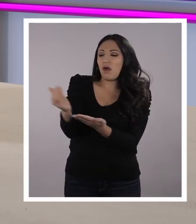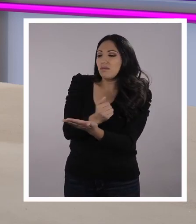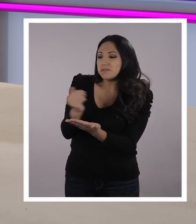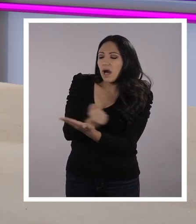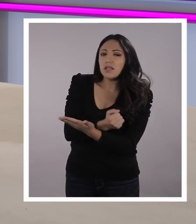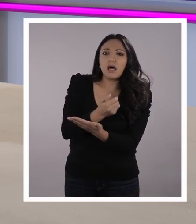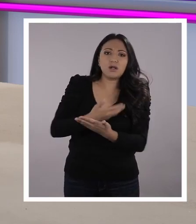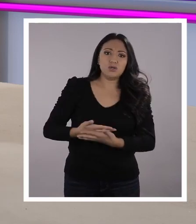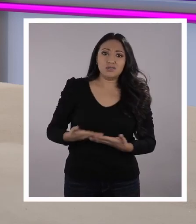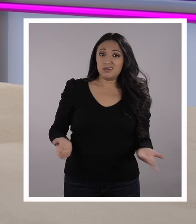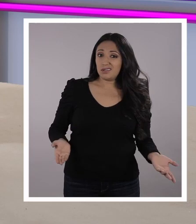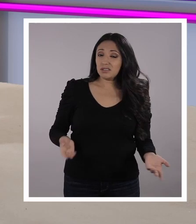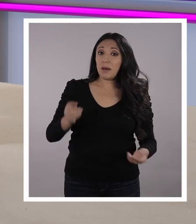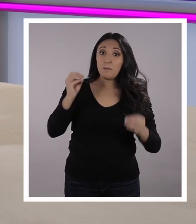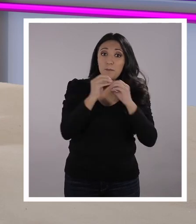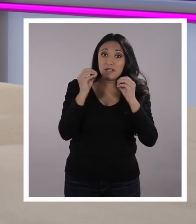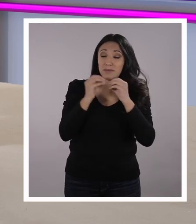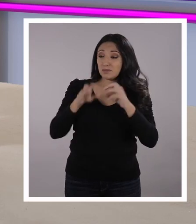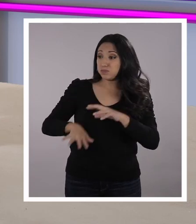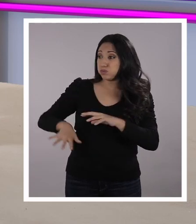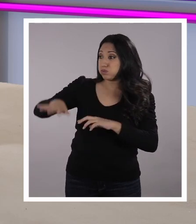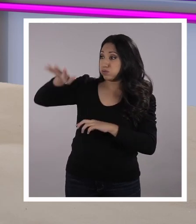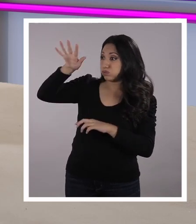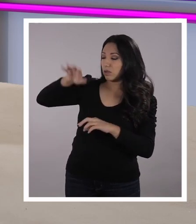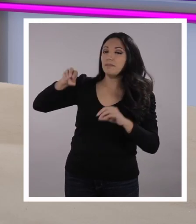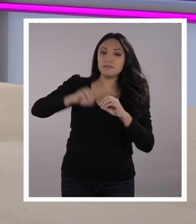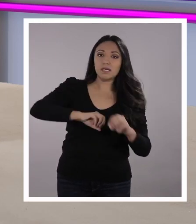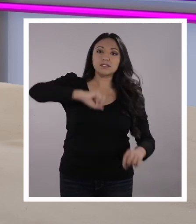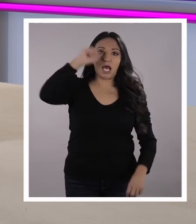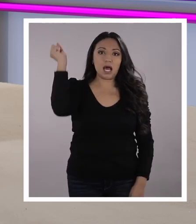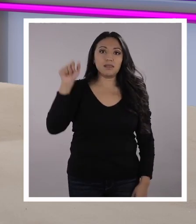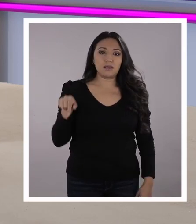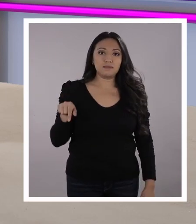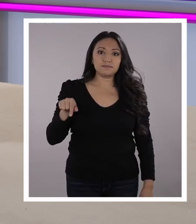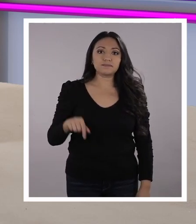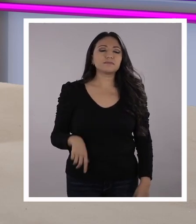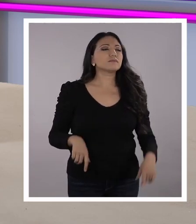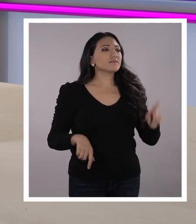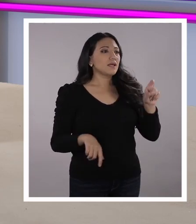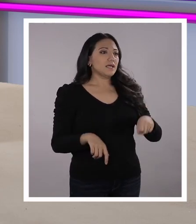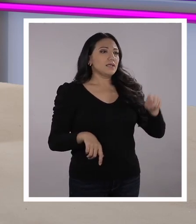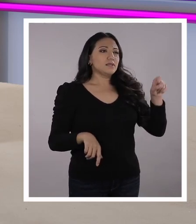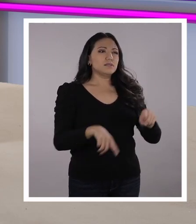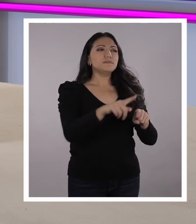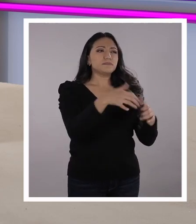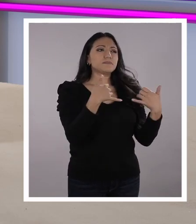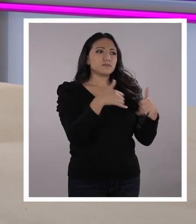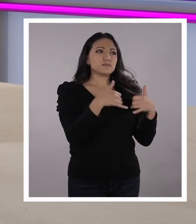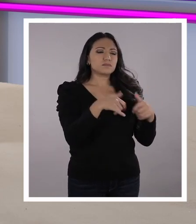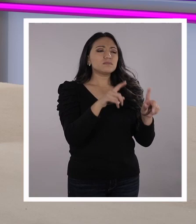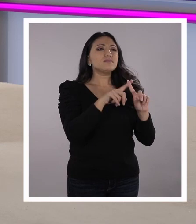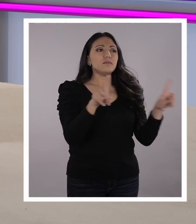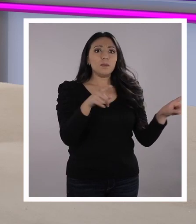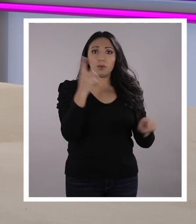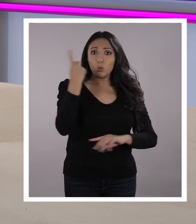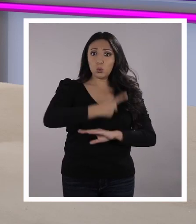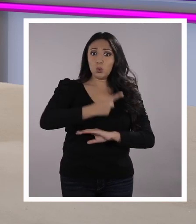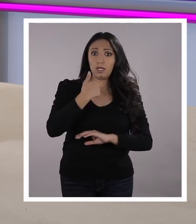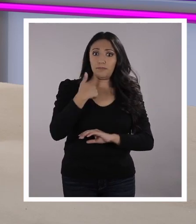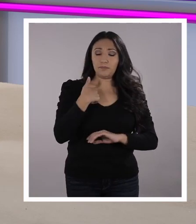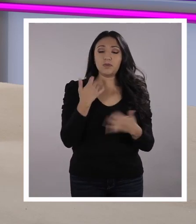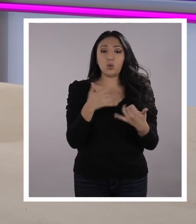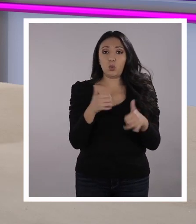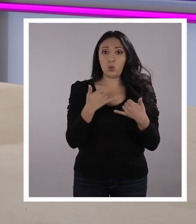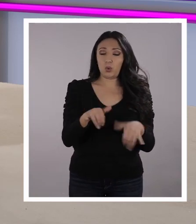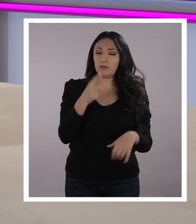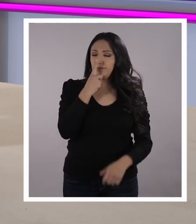sé, objetos, uh-huh. El que gana más es el que gana el juego. He jugado algunos, pero sabe que el otro día